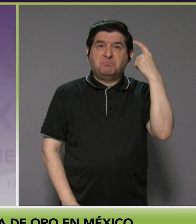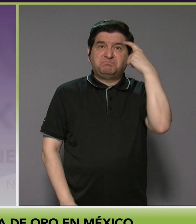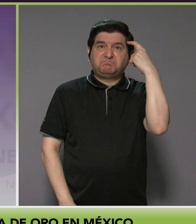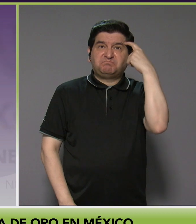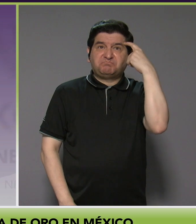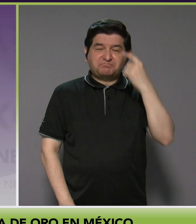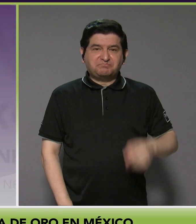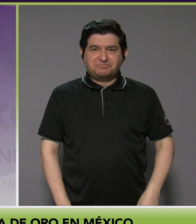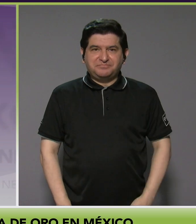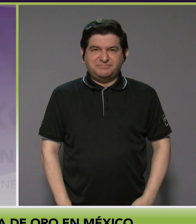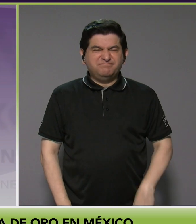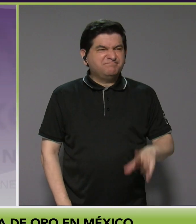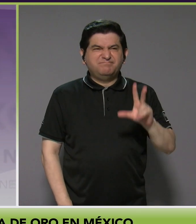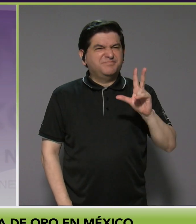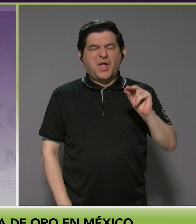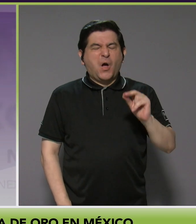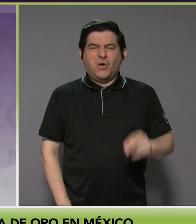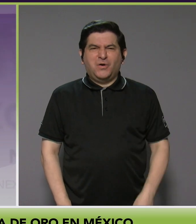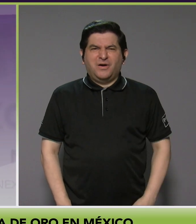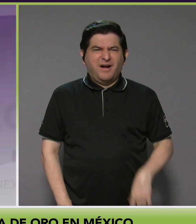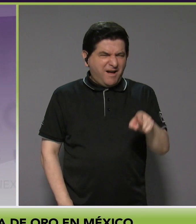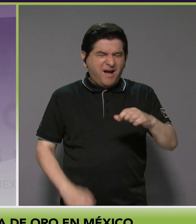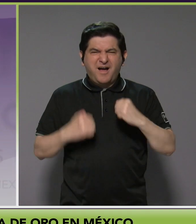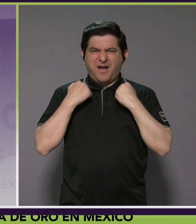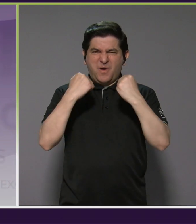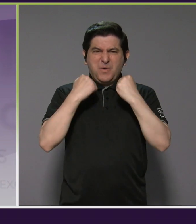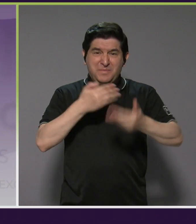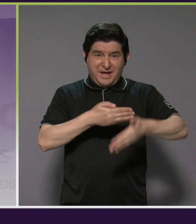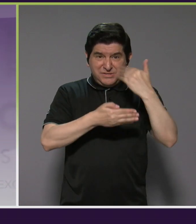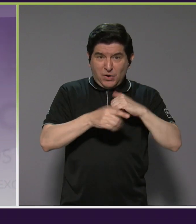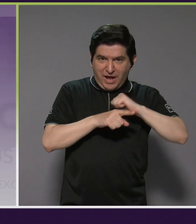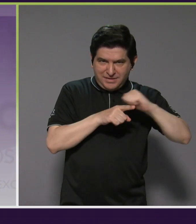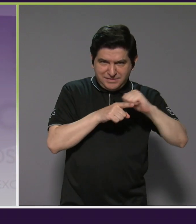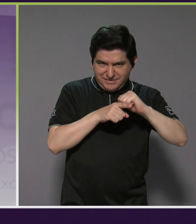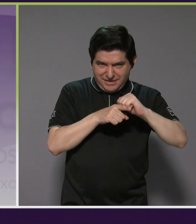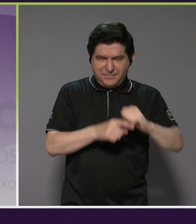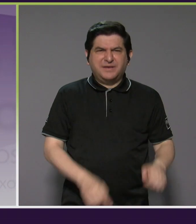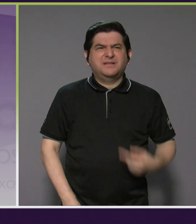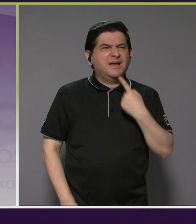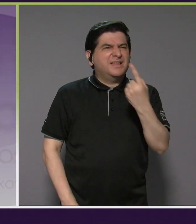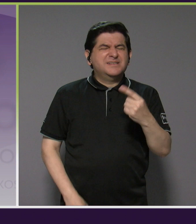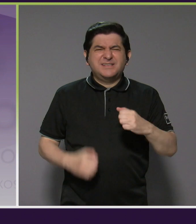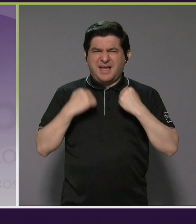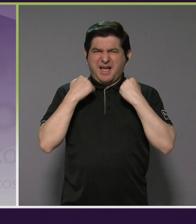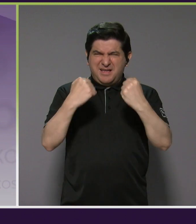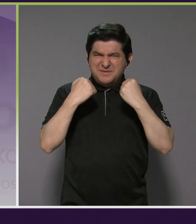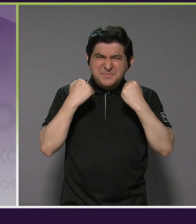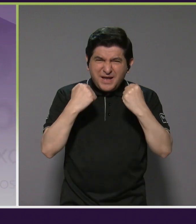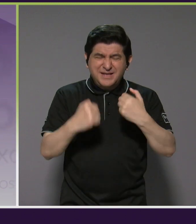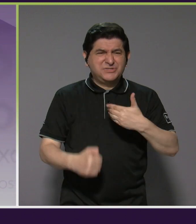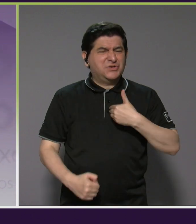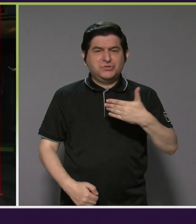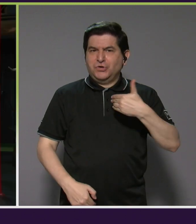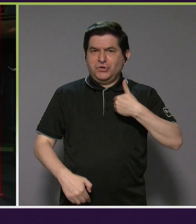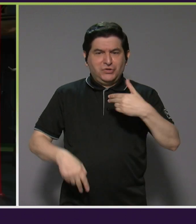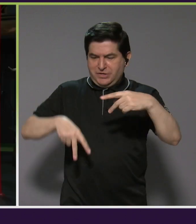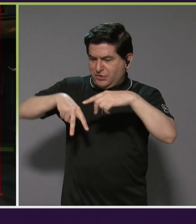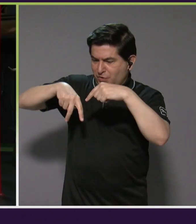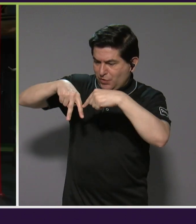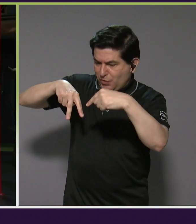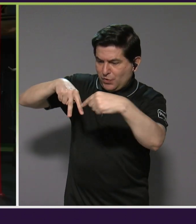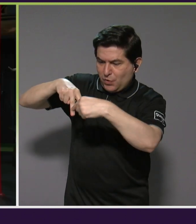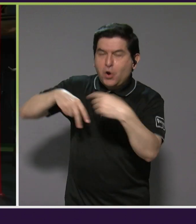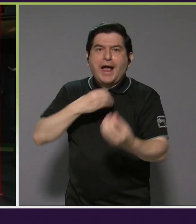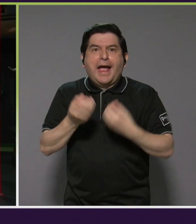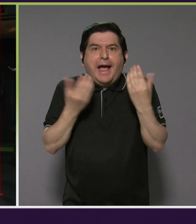que, pues no, yo decía, es que un gimnasio, antes de entrenar convencional, yo decía, es que un gimnasio, es que yo no tengo tobillos, ¿cómo voy a